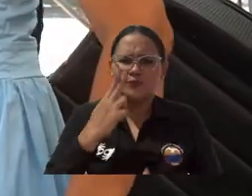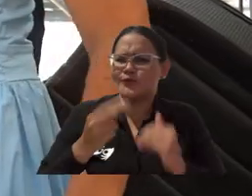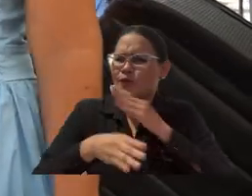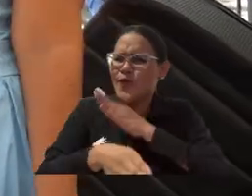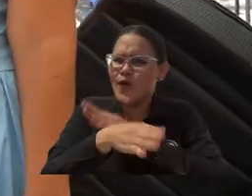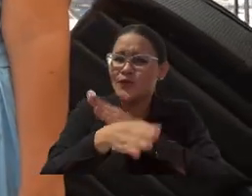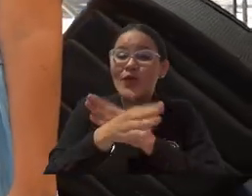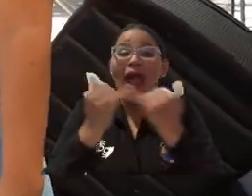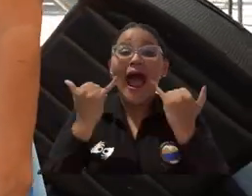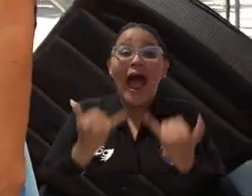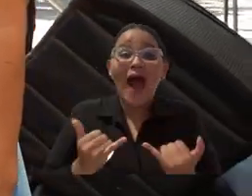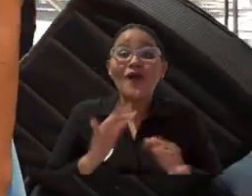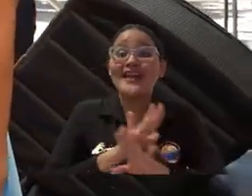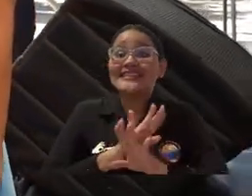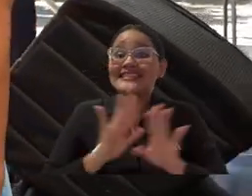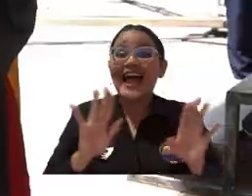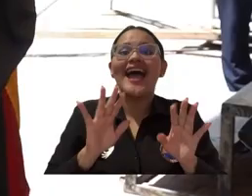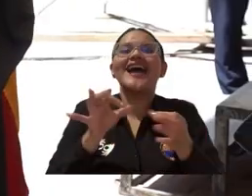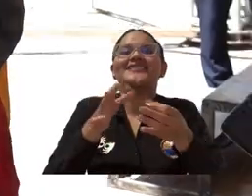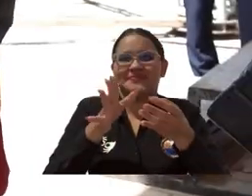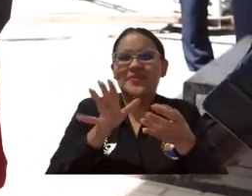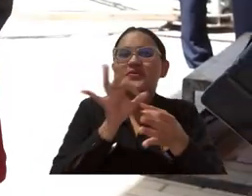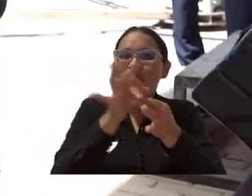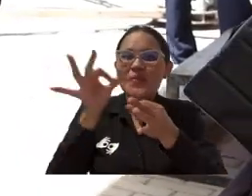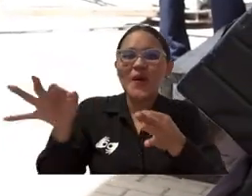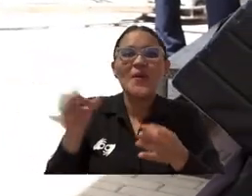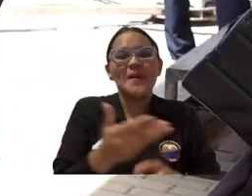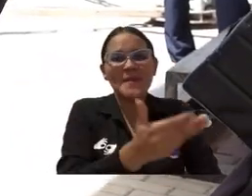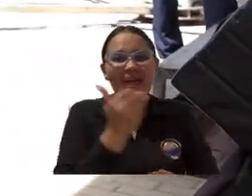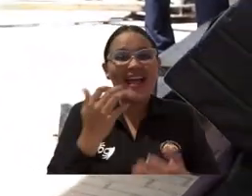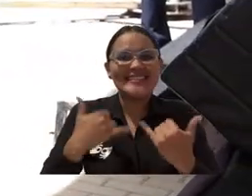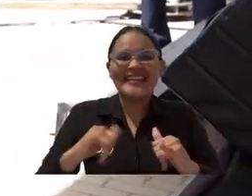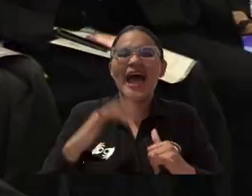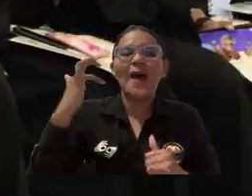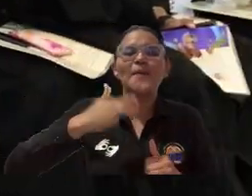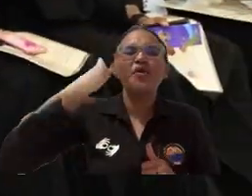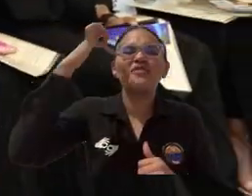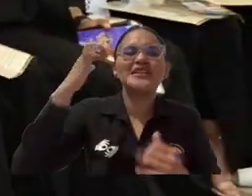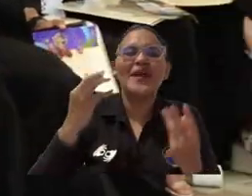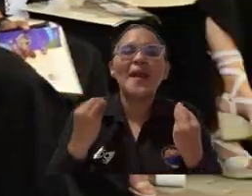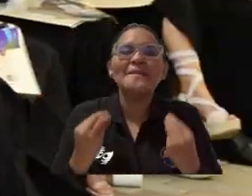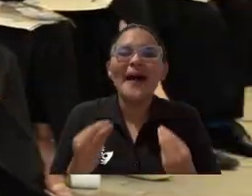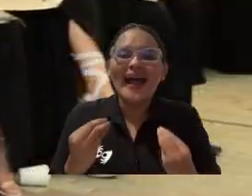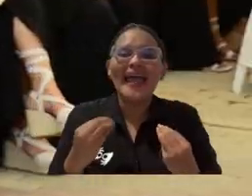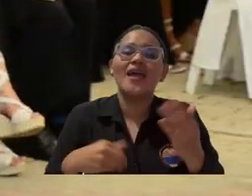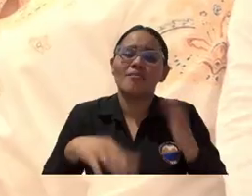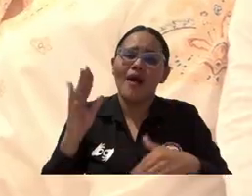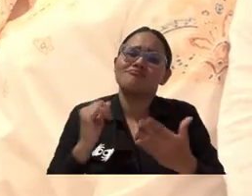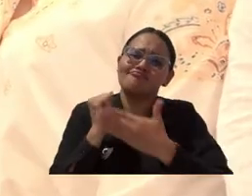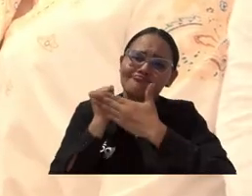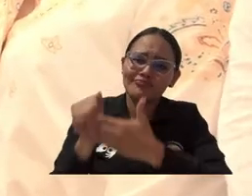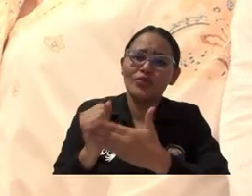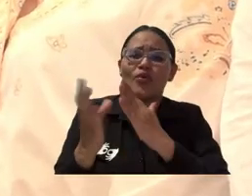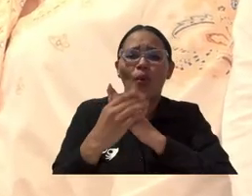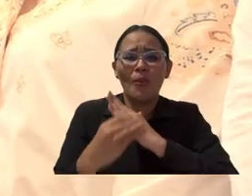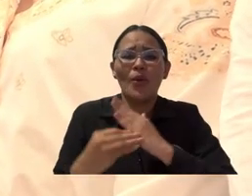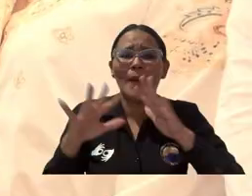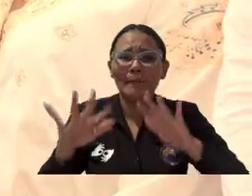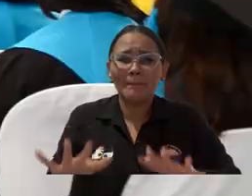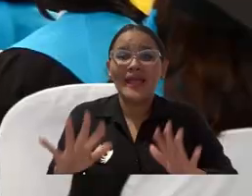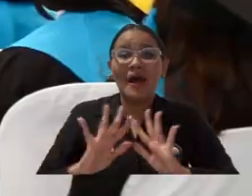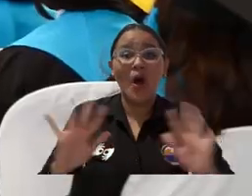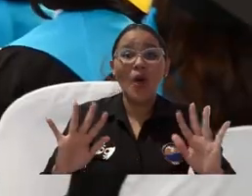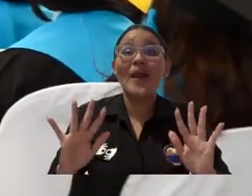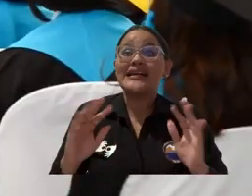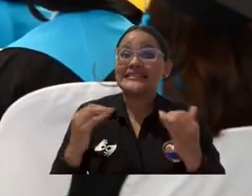alcaldes continúa. Ahora deben acoger en sus municipios a este nuevo talento humano para que a través de su profesión contribuyan a romper las